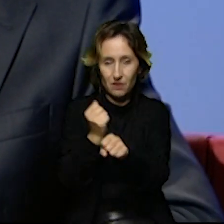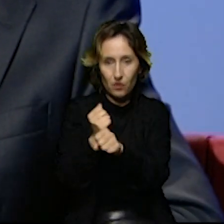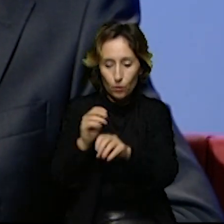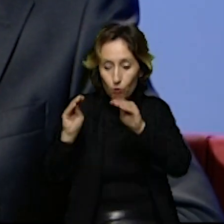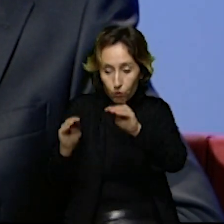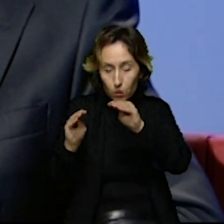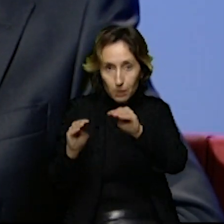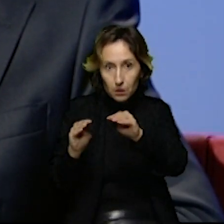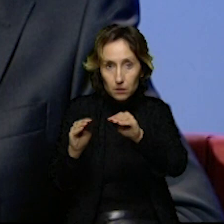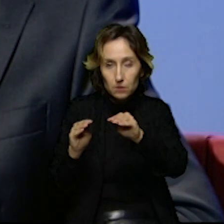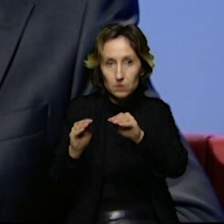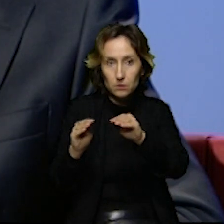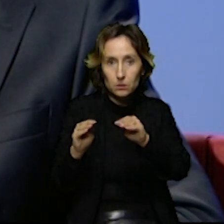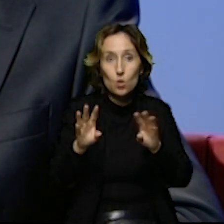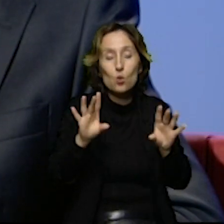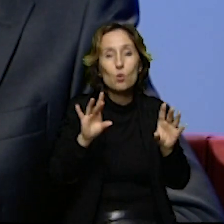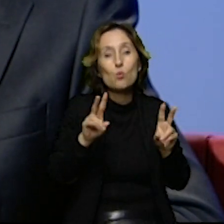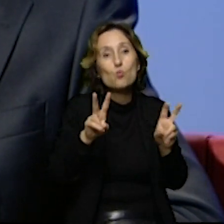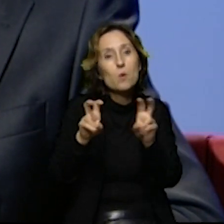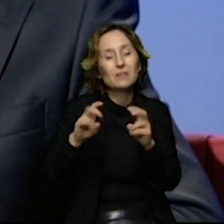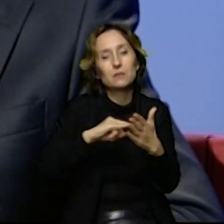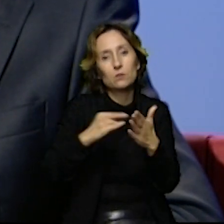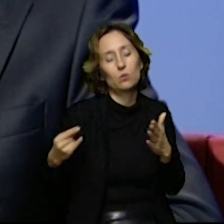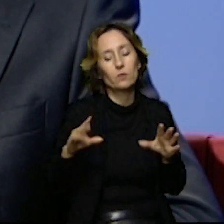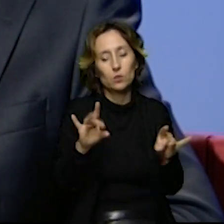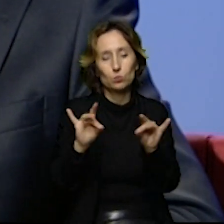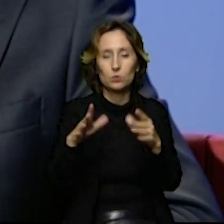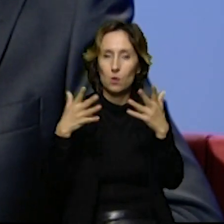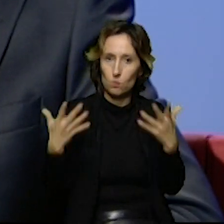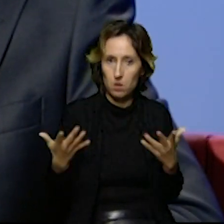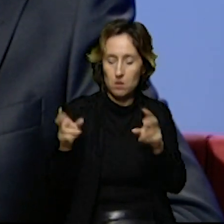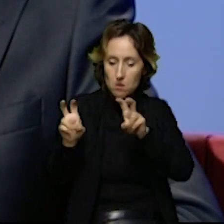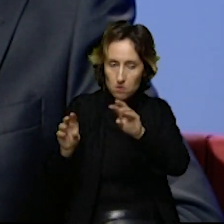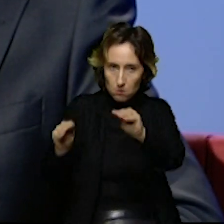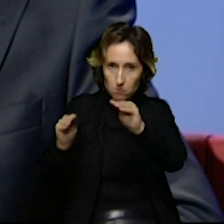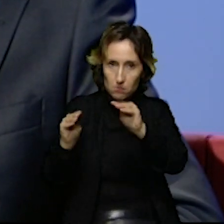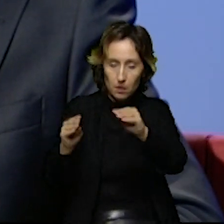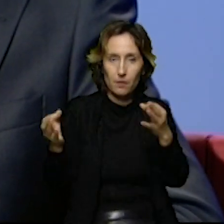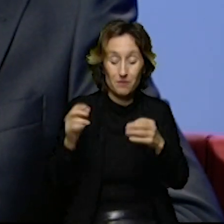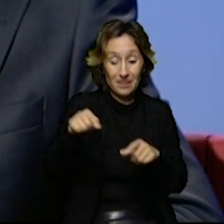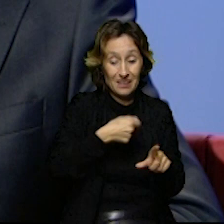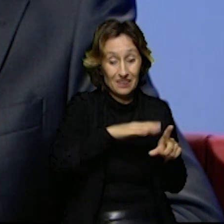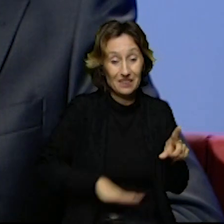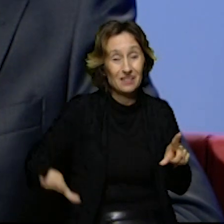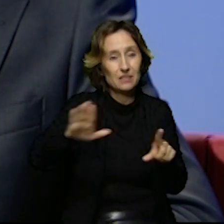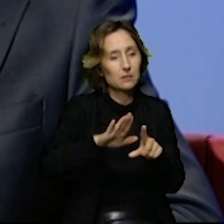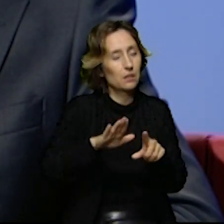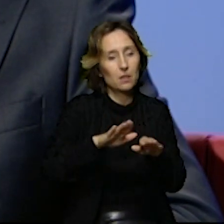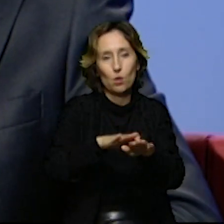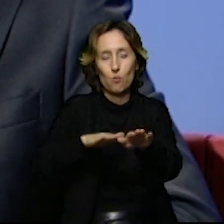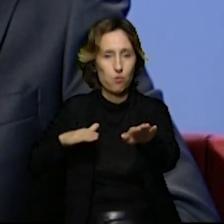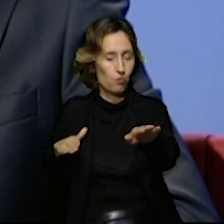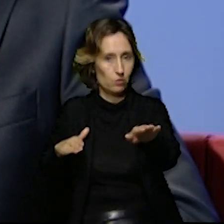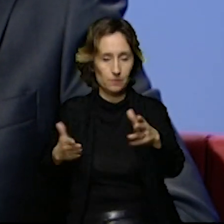el uso de las nuevas tecnologías. Y eso es una labor que en España se está retrasando, no se